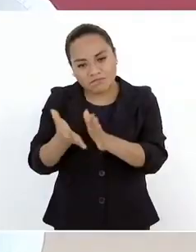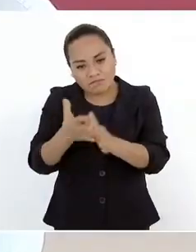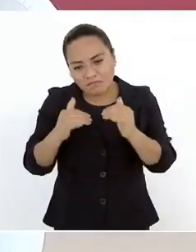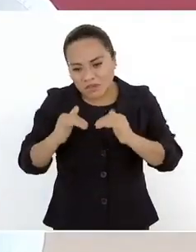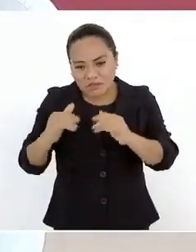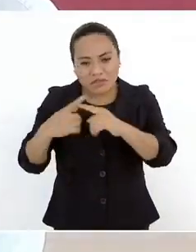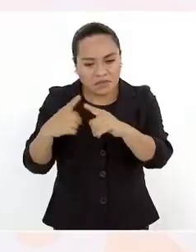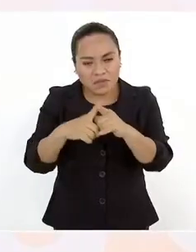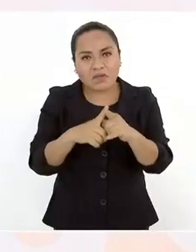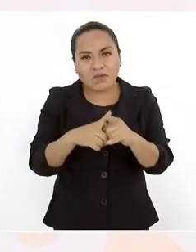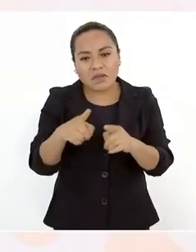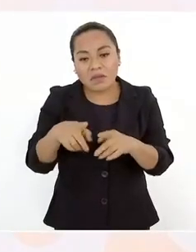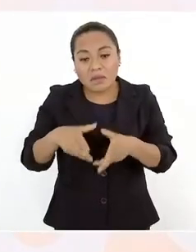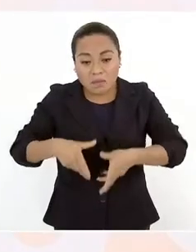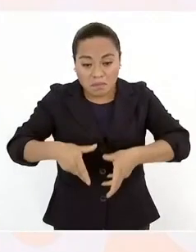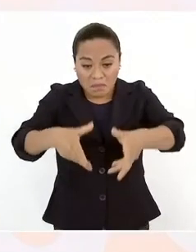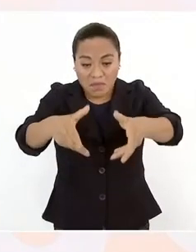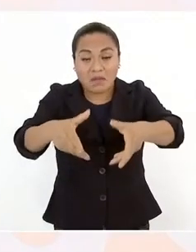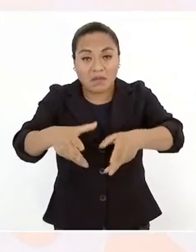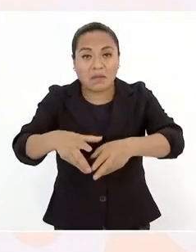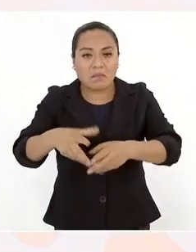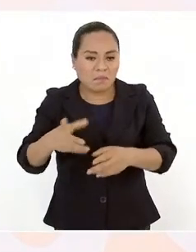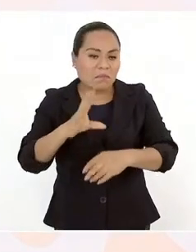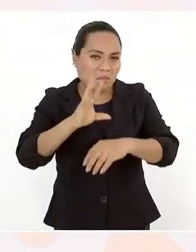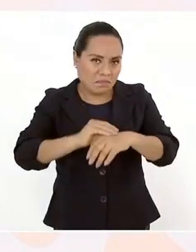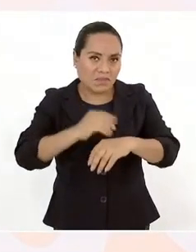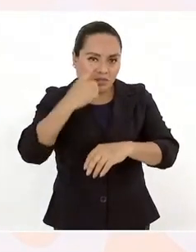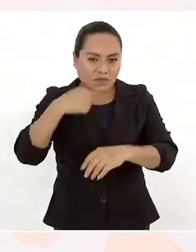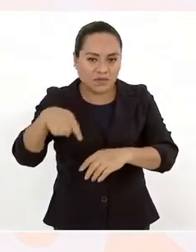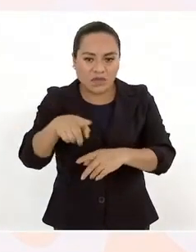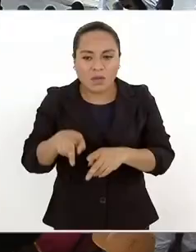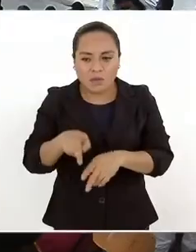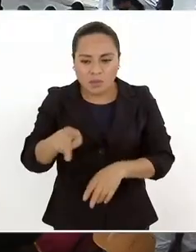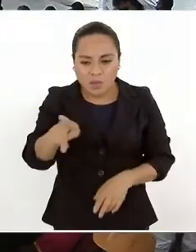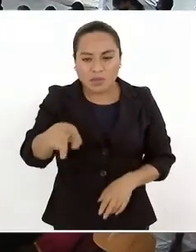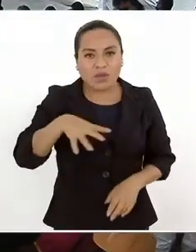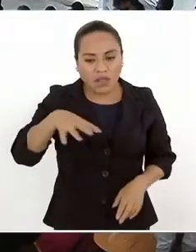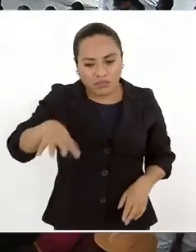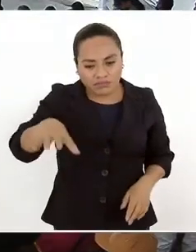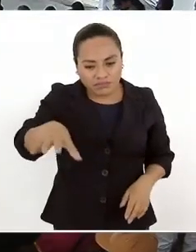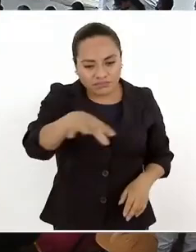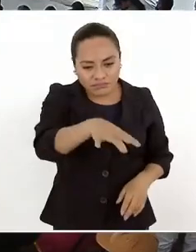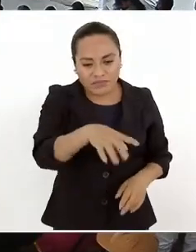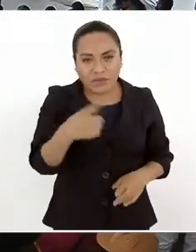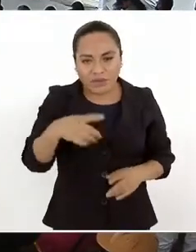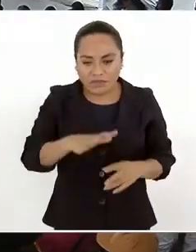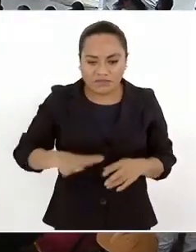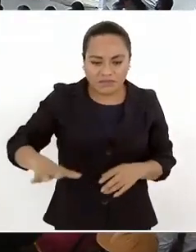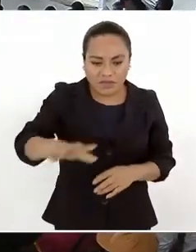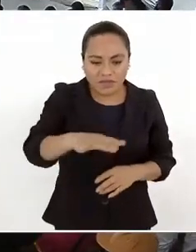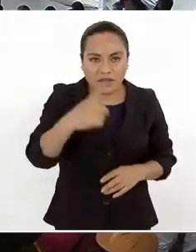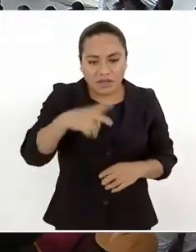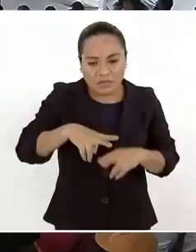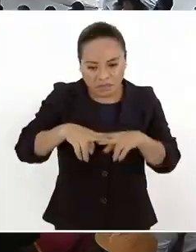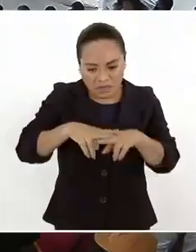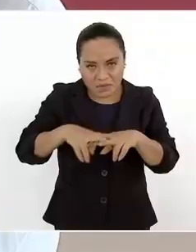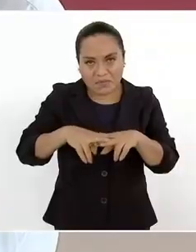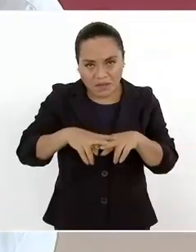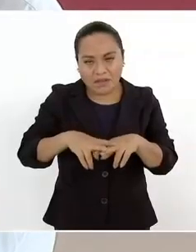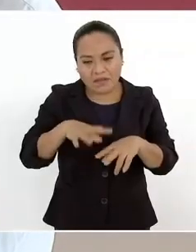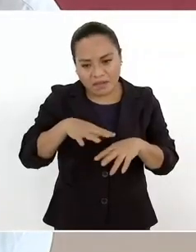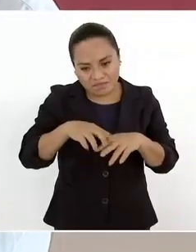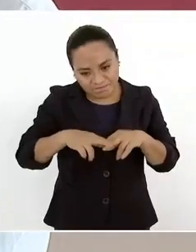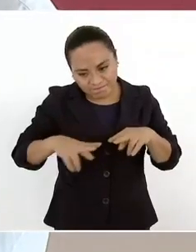derecho de vía, pero no solo en esos casos, sino de las poblaciones que se encuentran en el entorno de la vía y